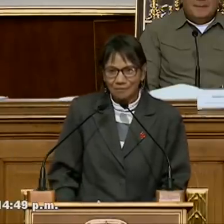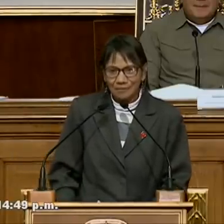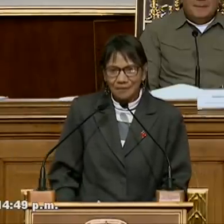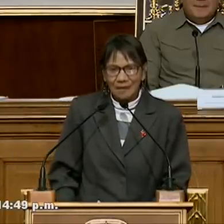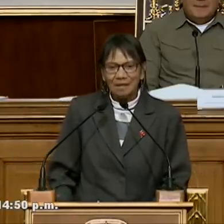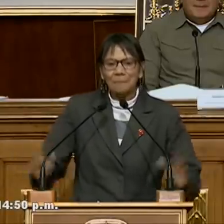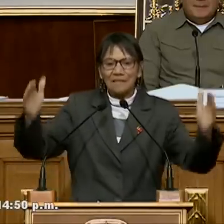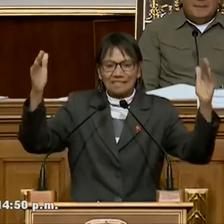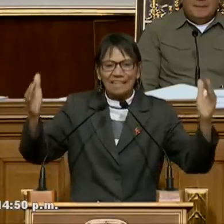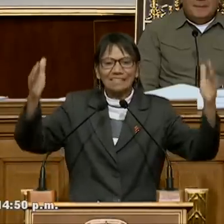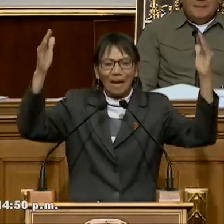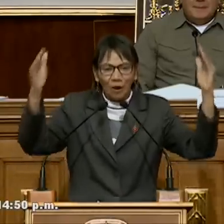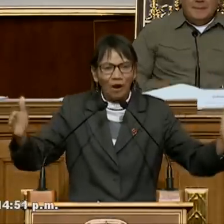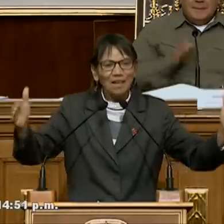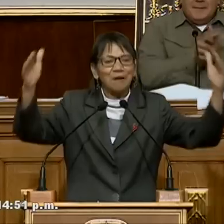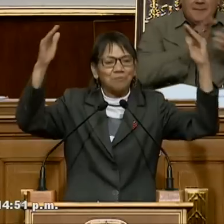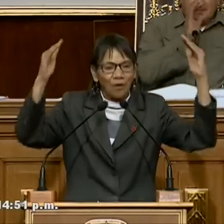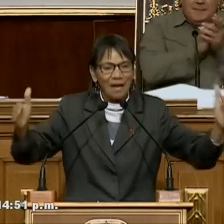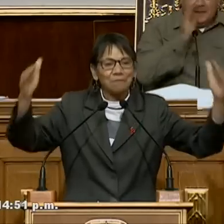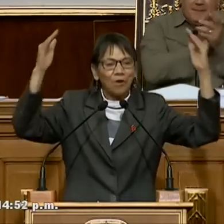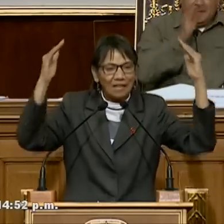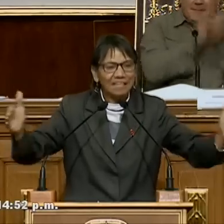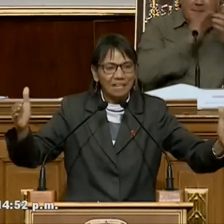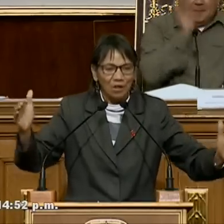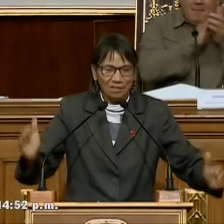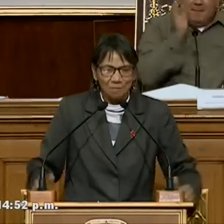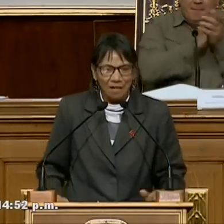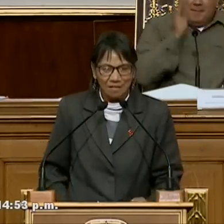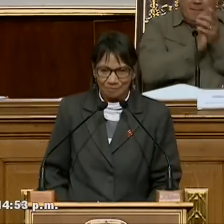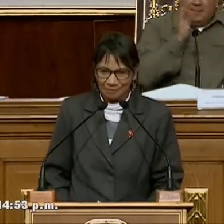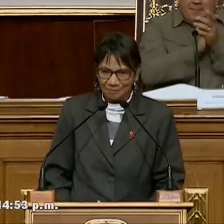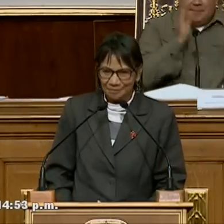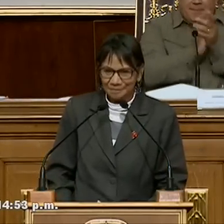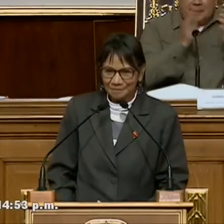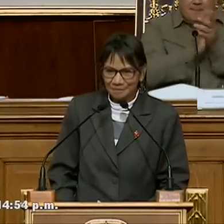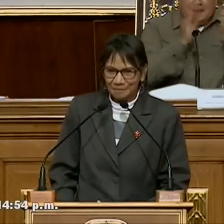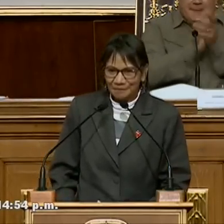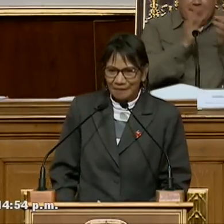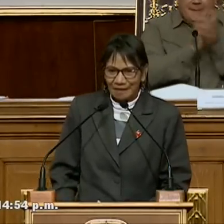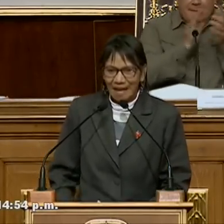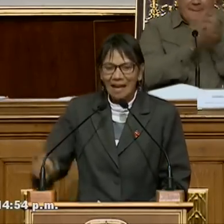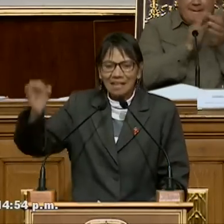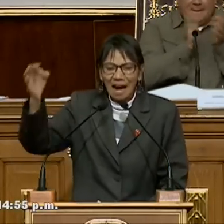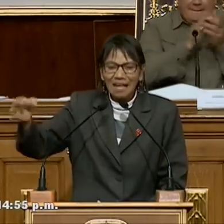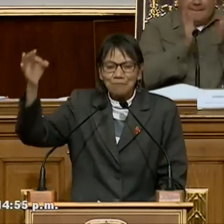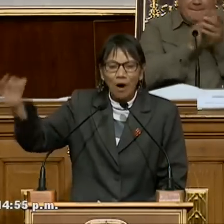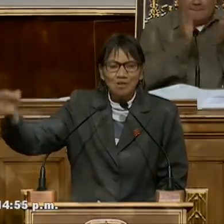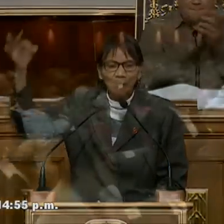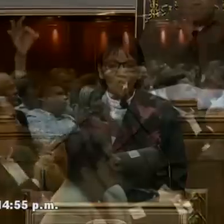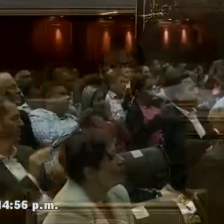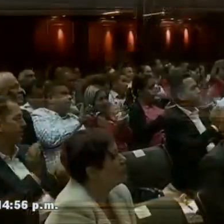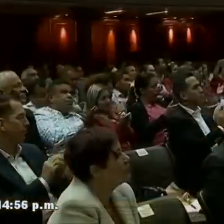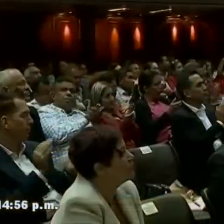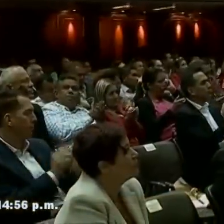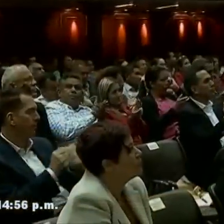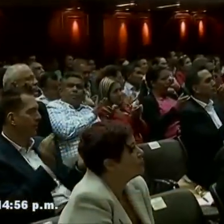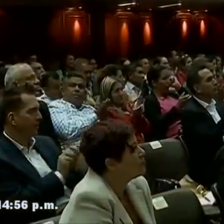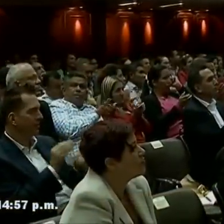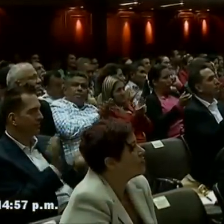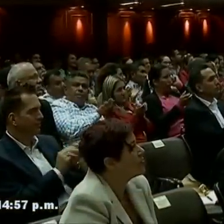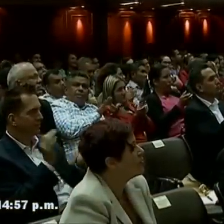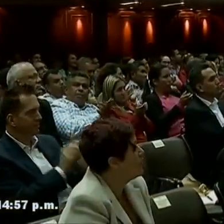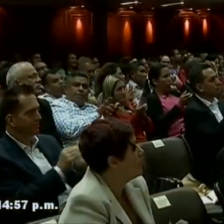instalara, representa hoy el poder político de este país. Es el gran apoyo político de